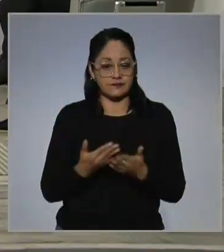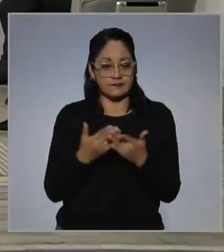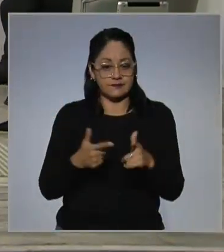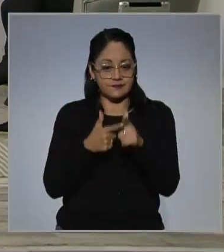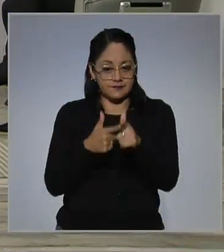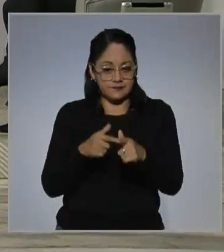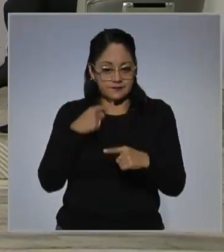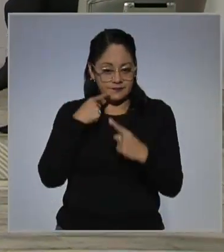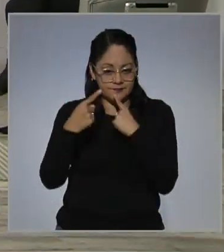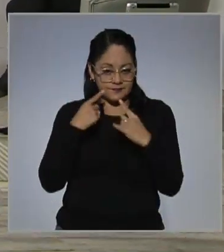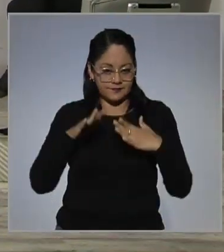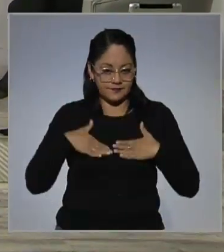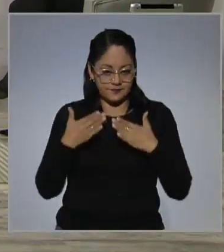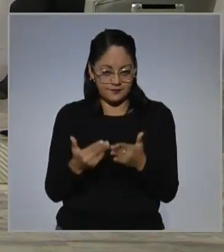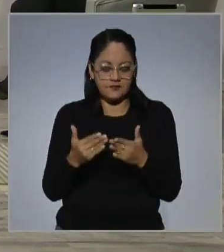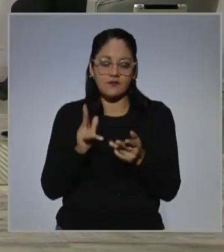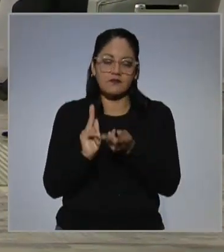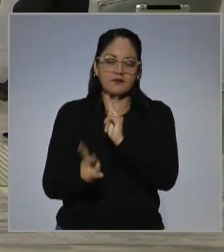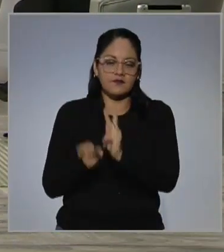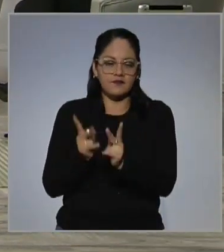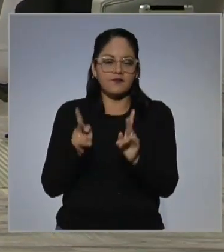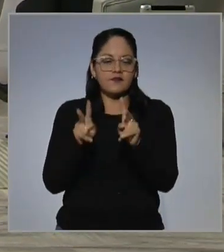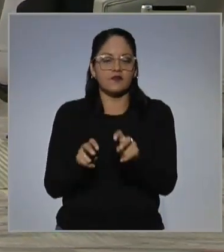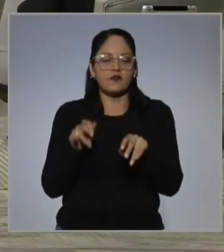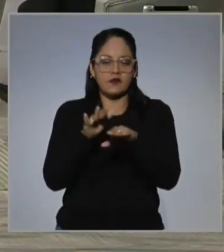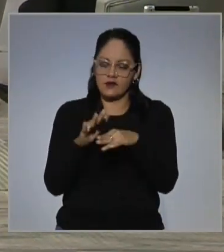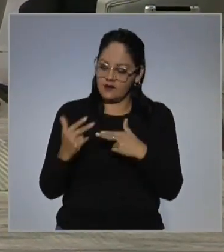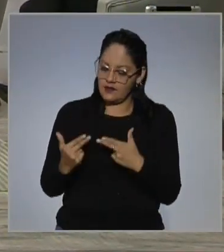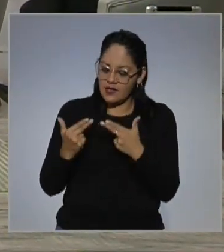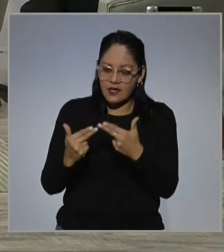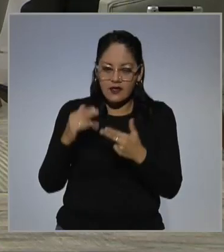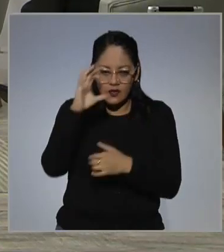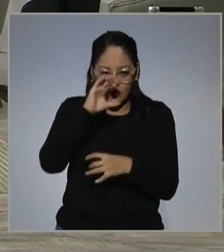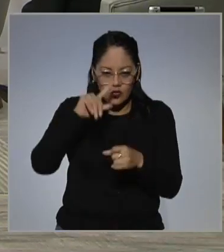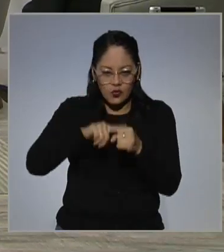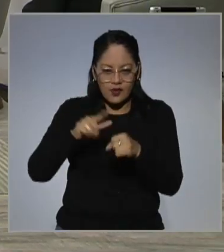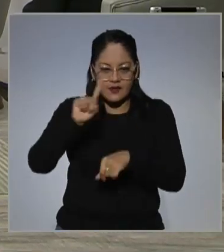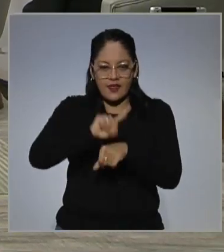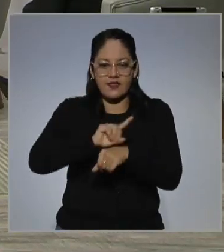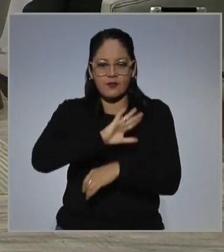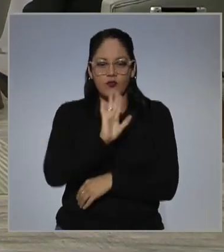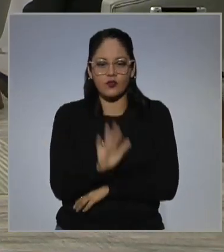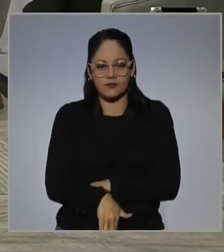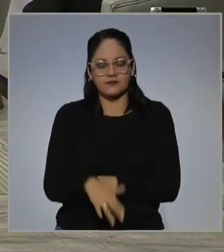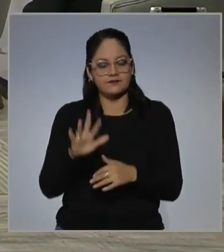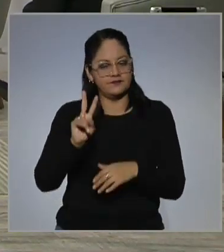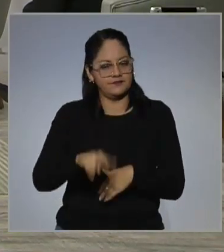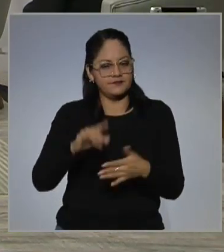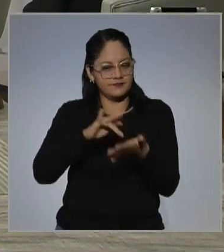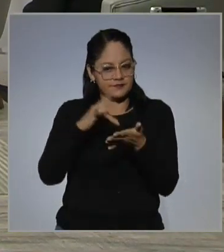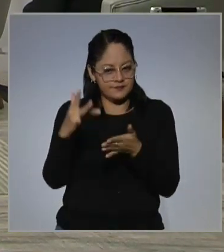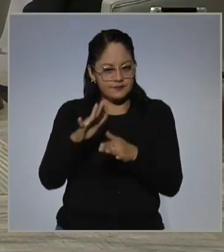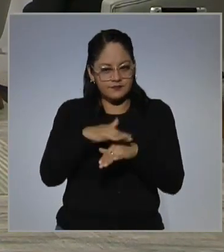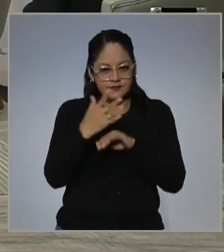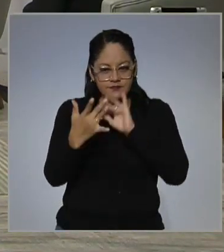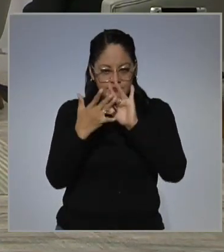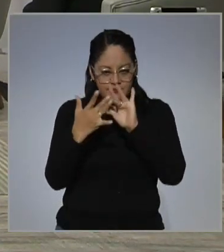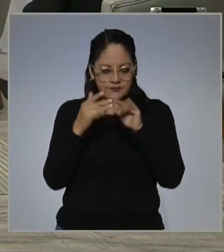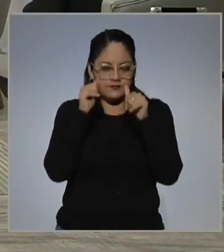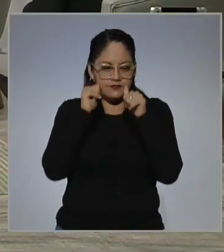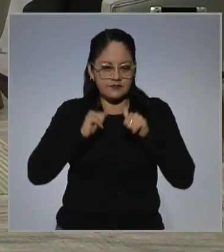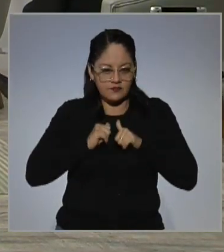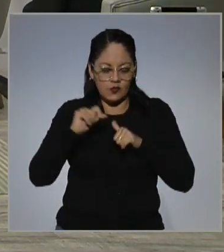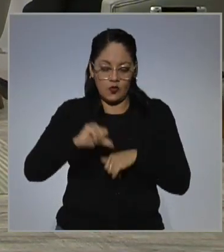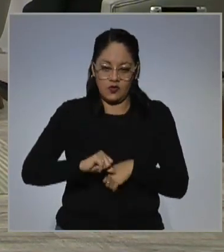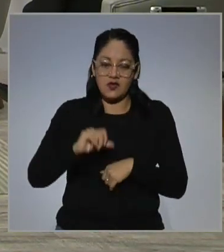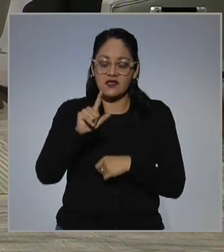Continuamos aquí en Diálogos en Confianza hablando de la herencia cultural del Día de Muertos. De verdad, muchas gracias por estar sintonizando esta emisión.